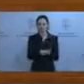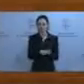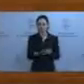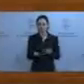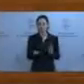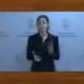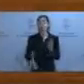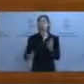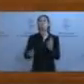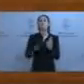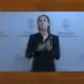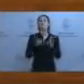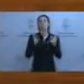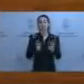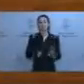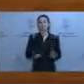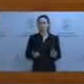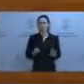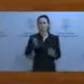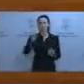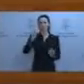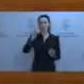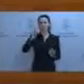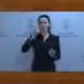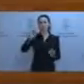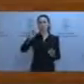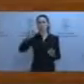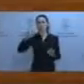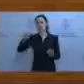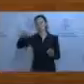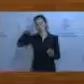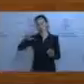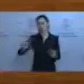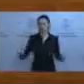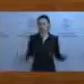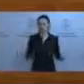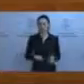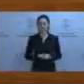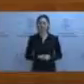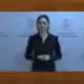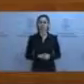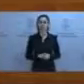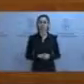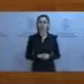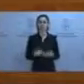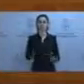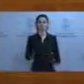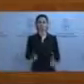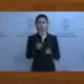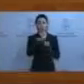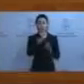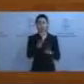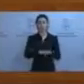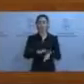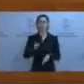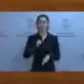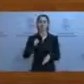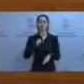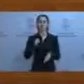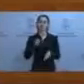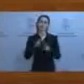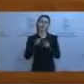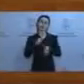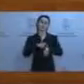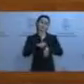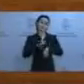editorial, una cosa inaudita, yo no conocía. Y no quisiera dejar de comentar esto y aprovechar la ocasión para comentar este